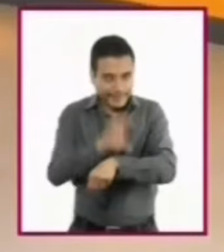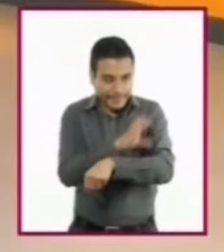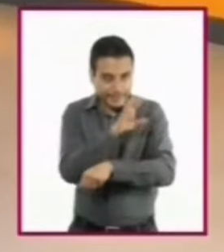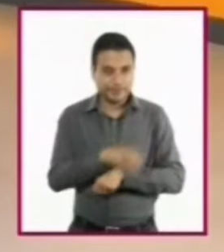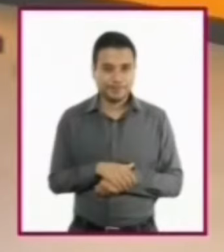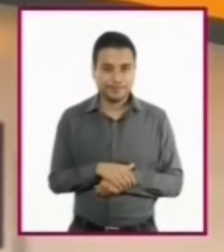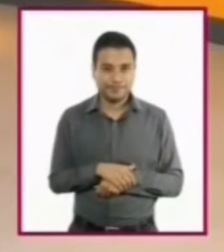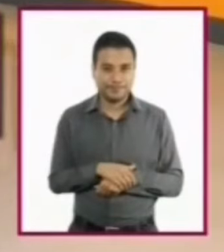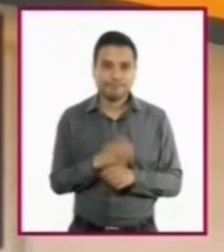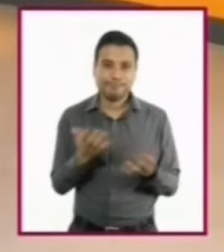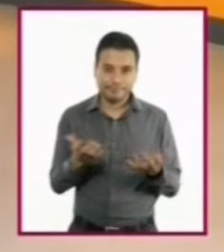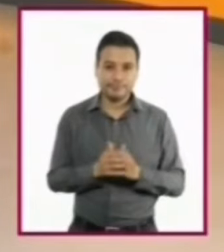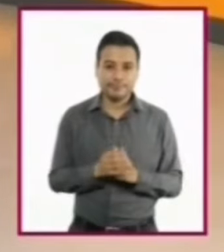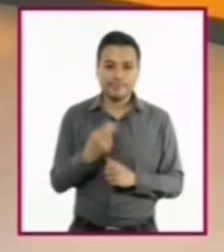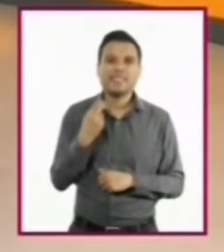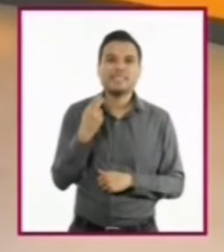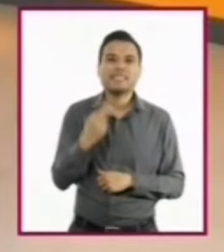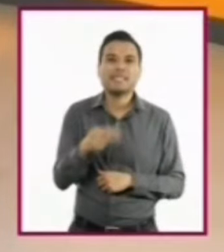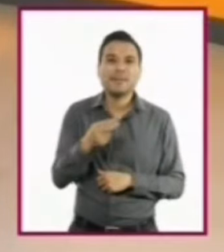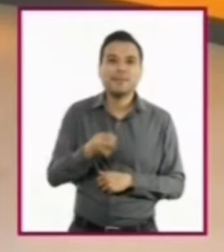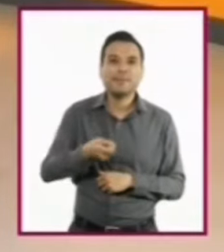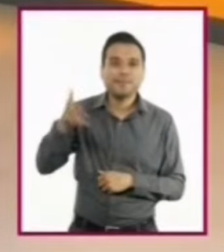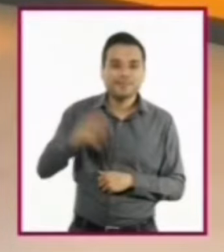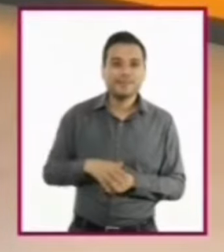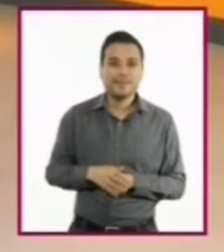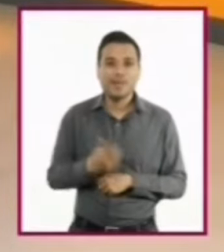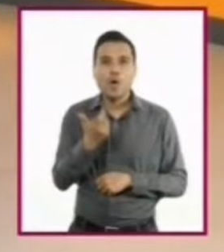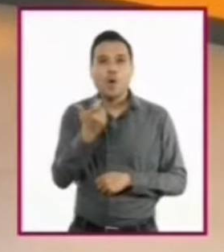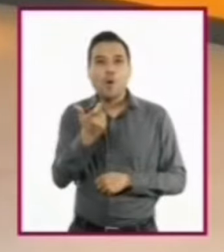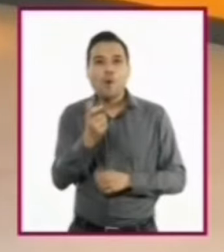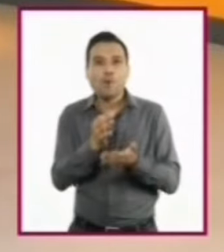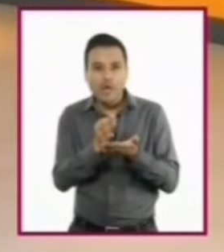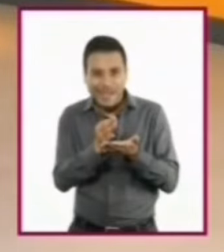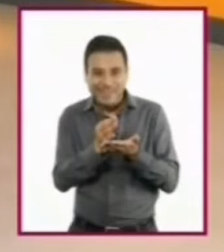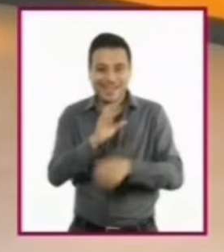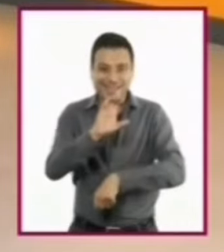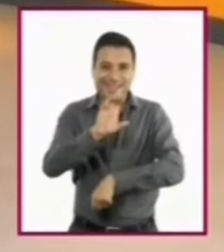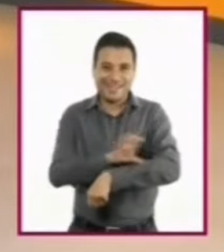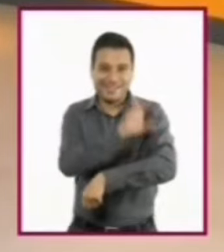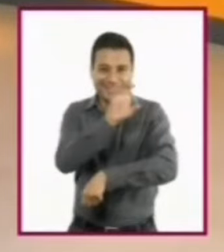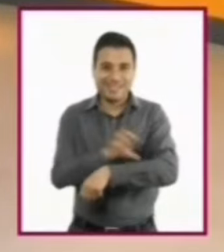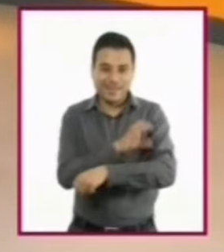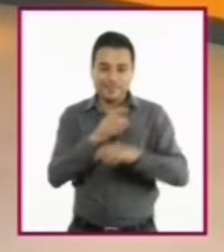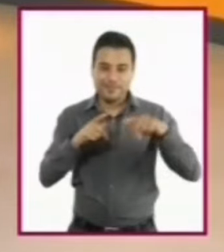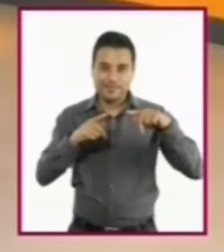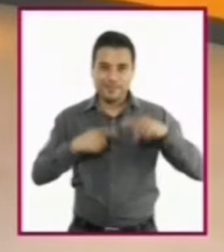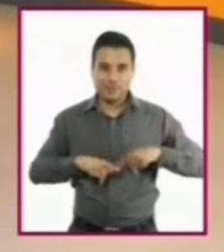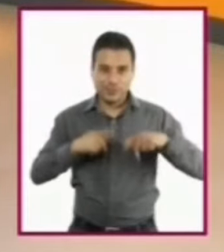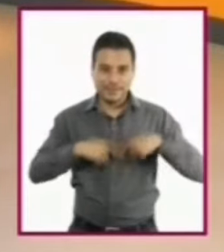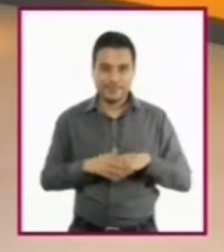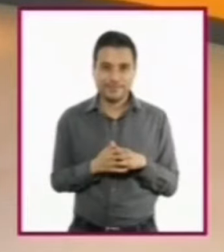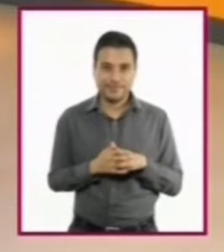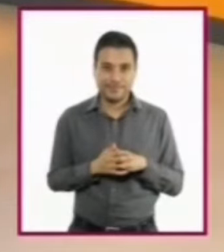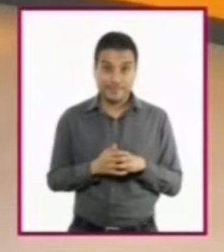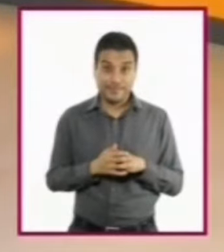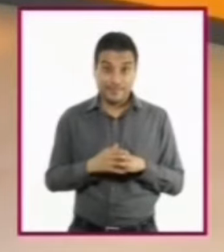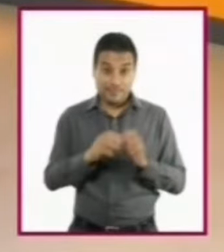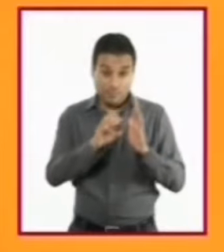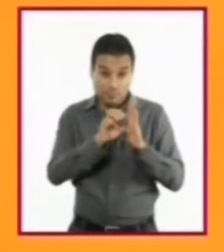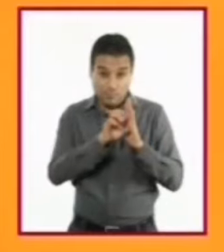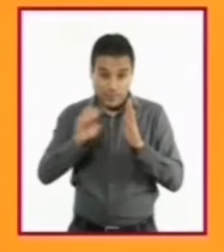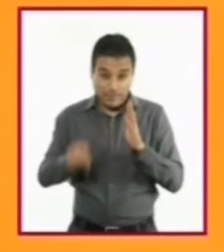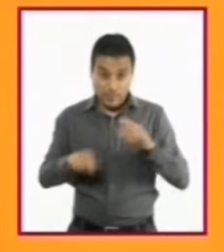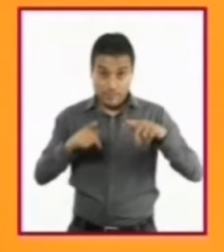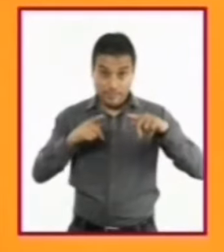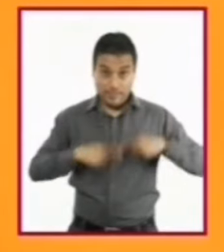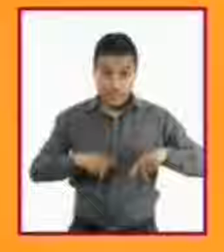conoce como la moneda energética de los seres vivos y en los organismos pluricelulares como nosotros se